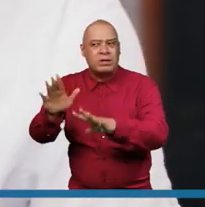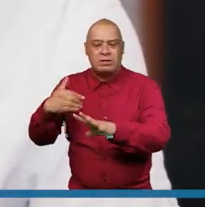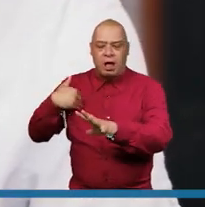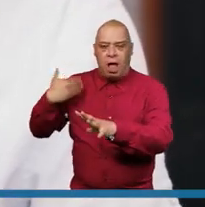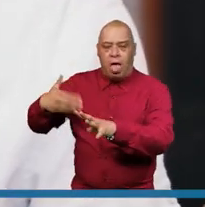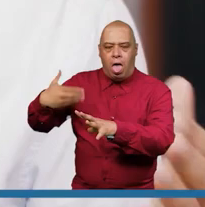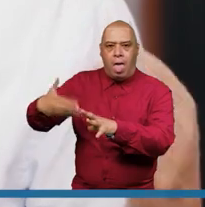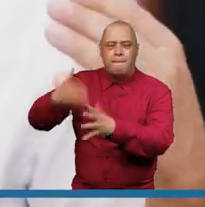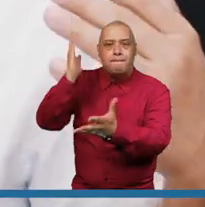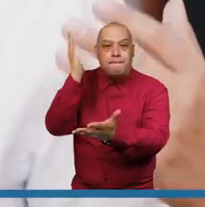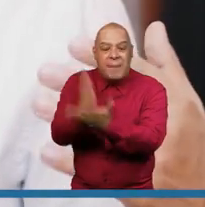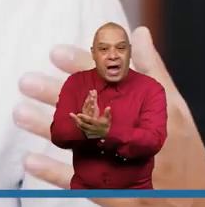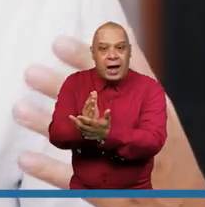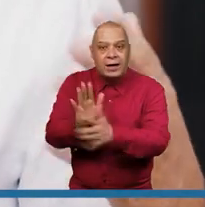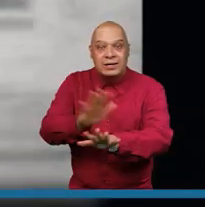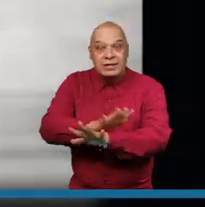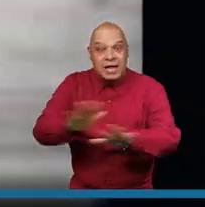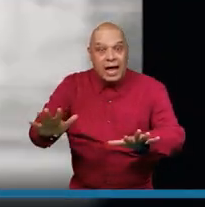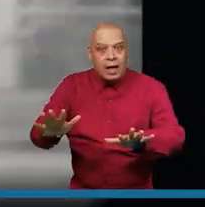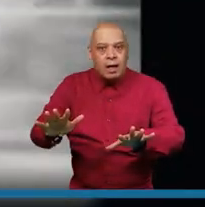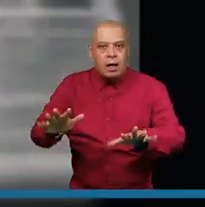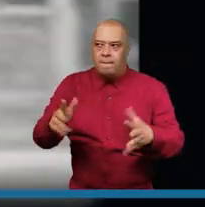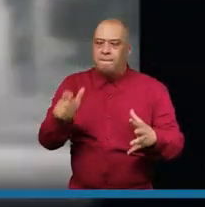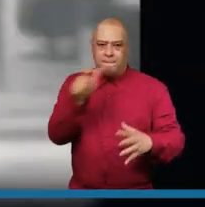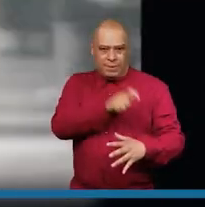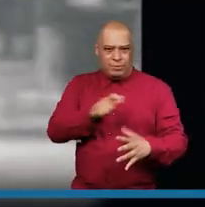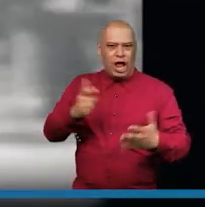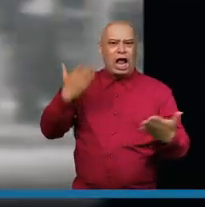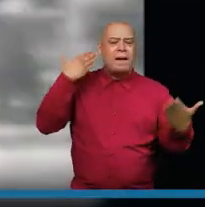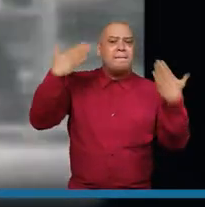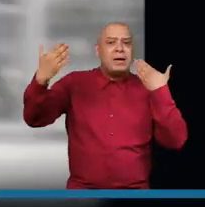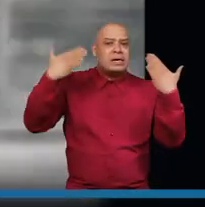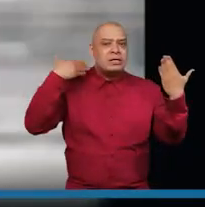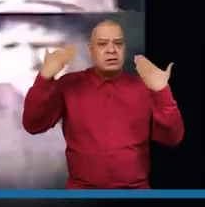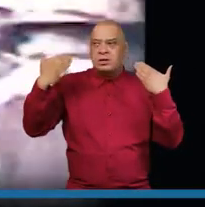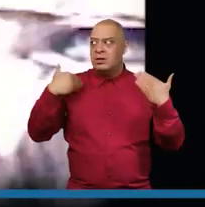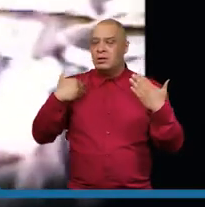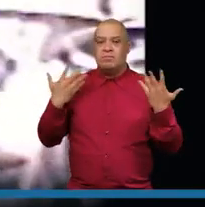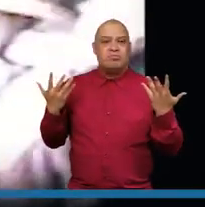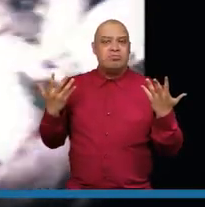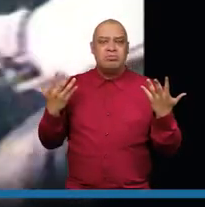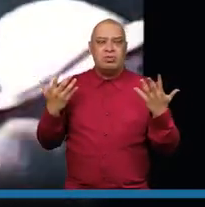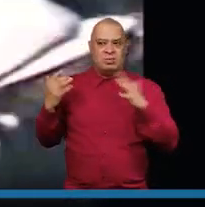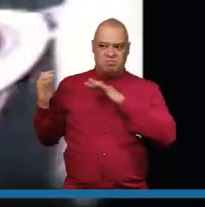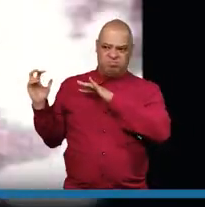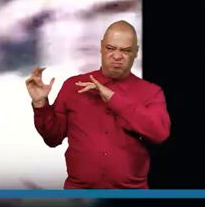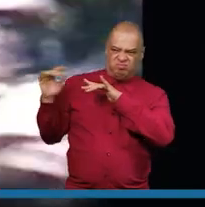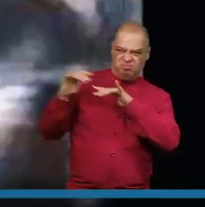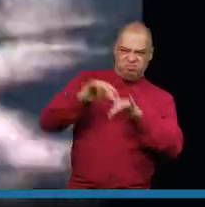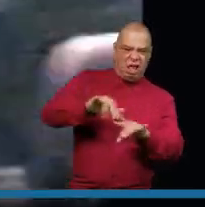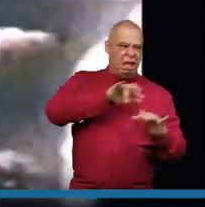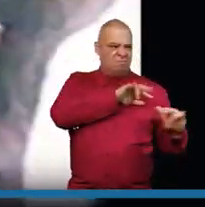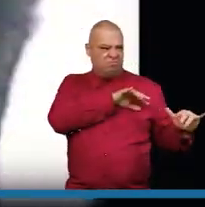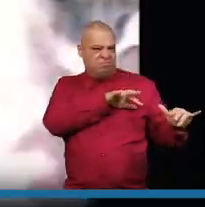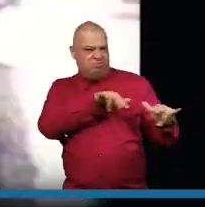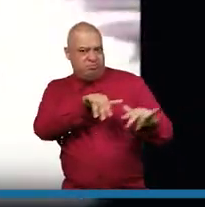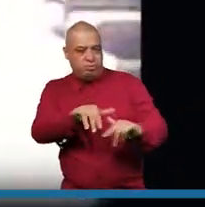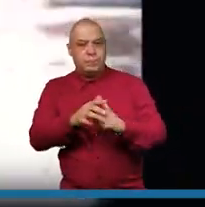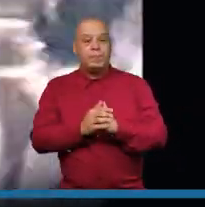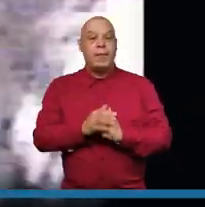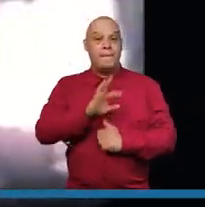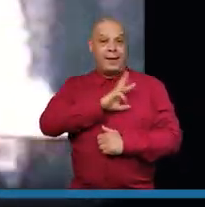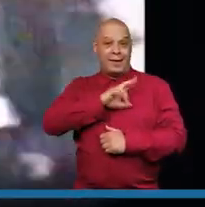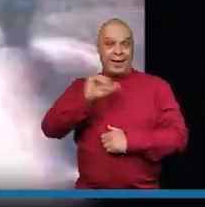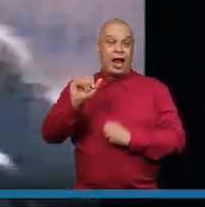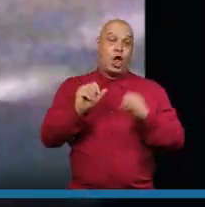estaba sucediendo, expulsa gran población campesina hacia los centros urbanos.